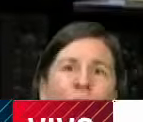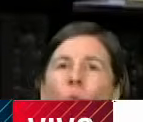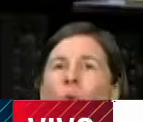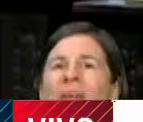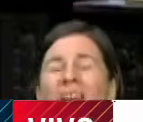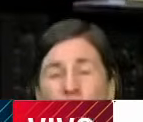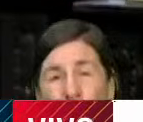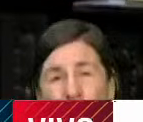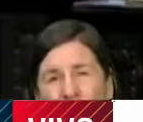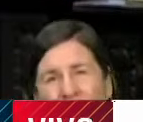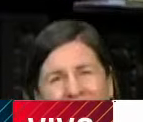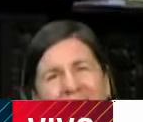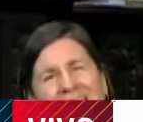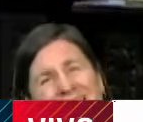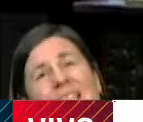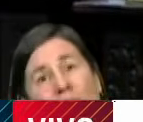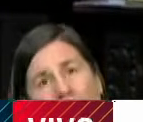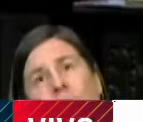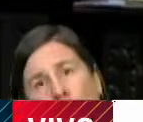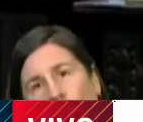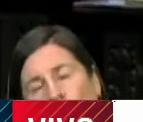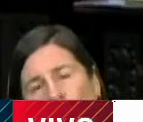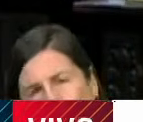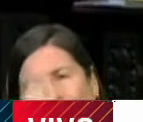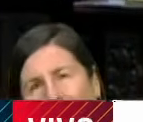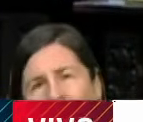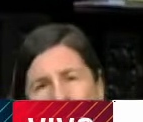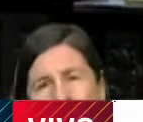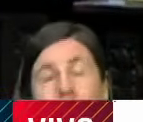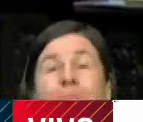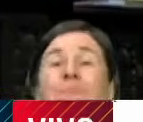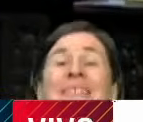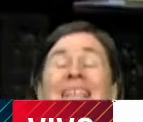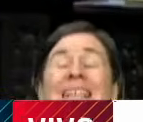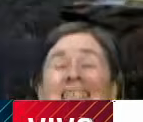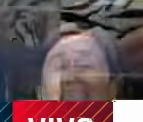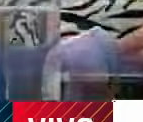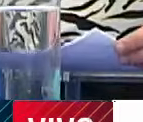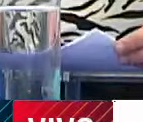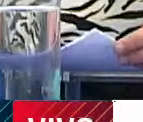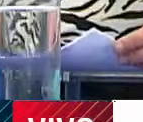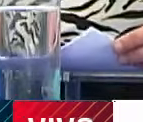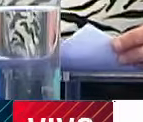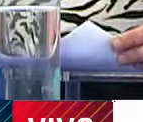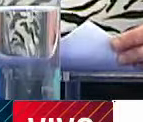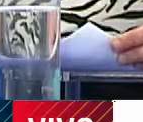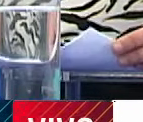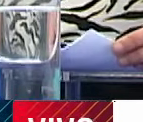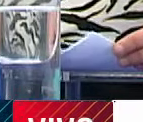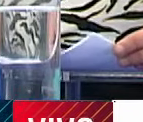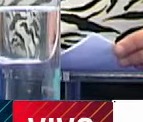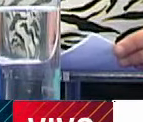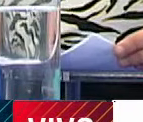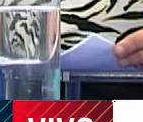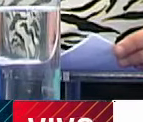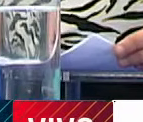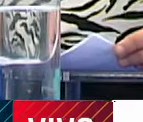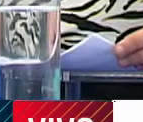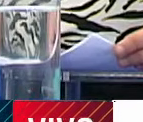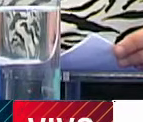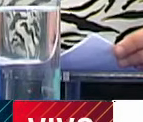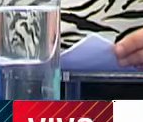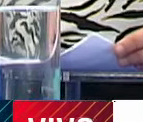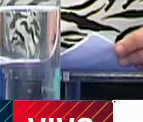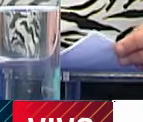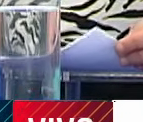FAL? Lo tiene todo estudiado Benaim. Vamos a hablar de qué es el Fondo de Asistencia Laboral que propone en... No tiene nada que ver con